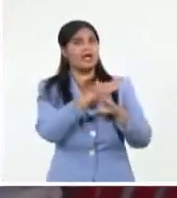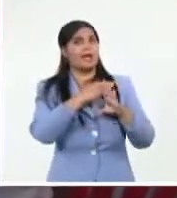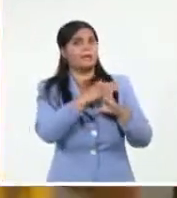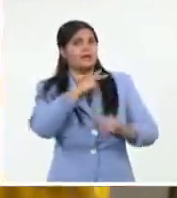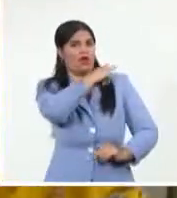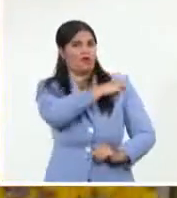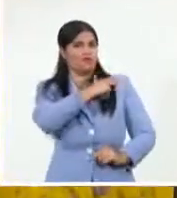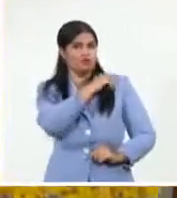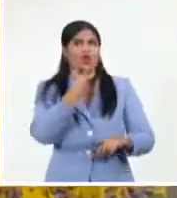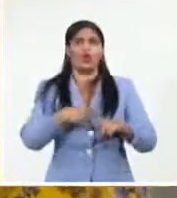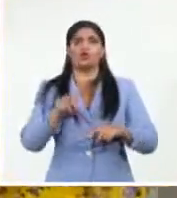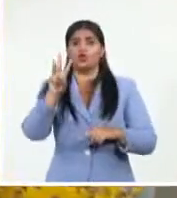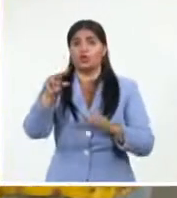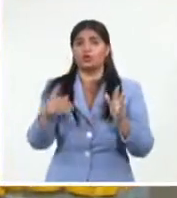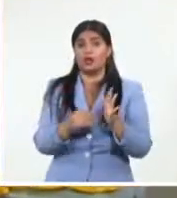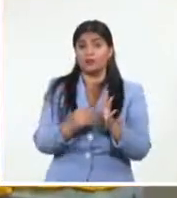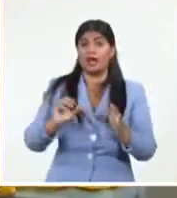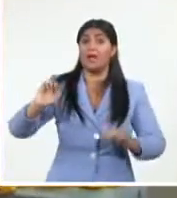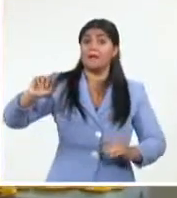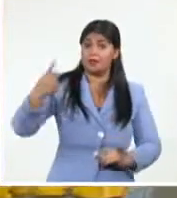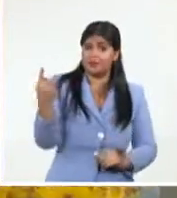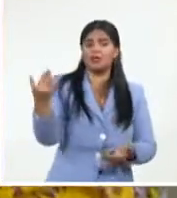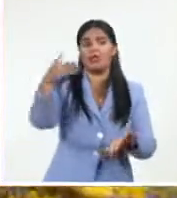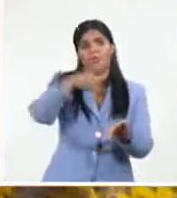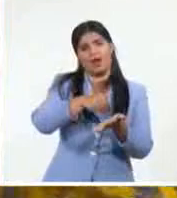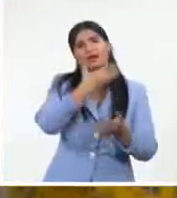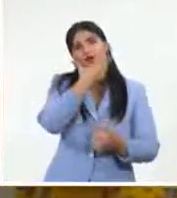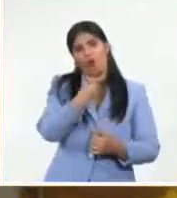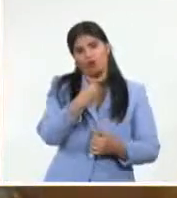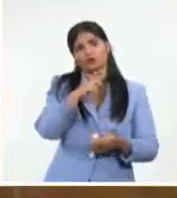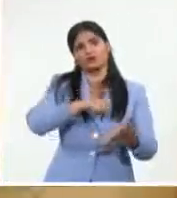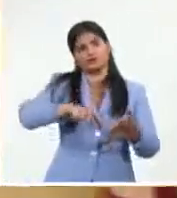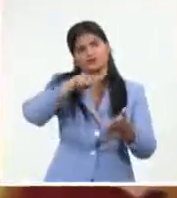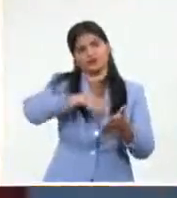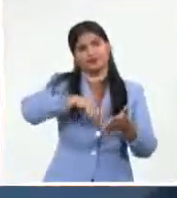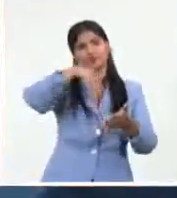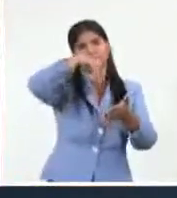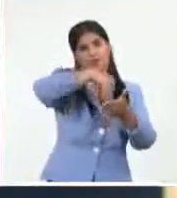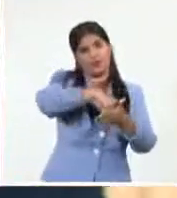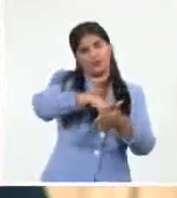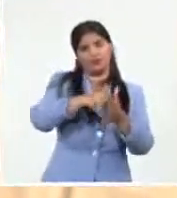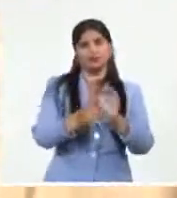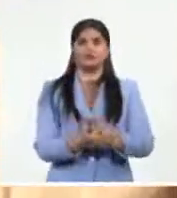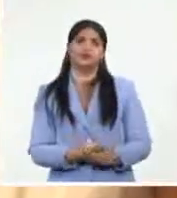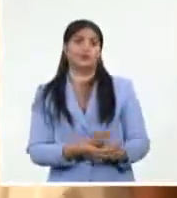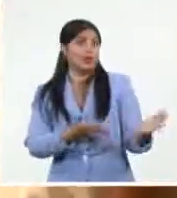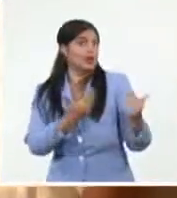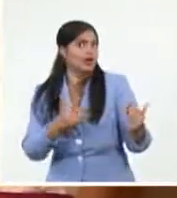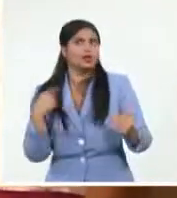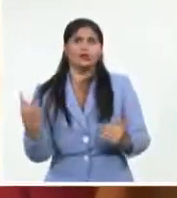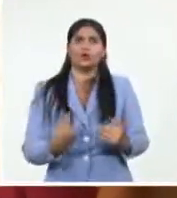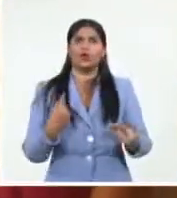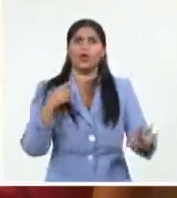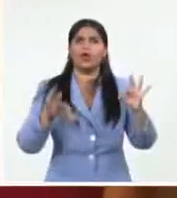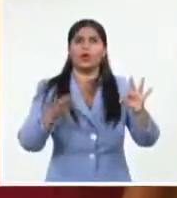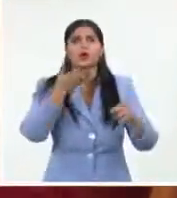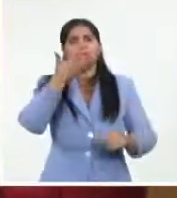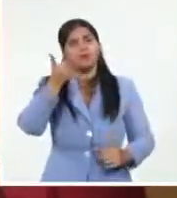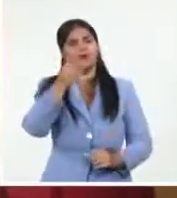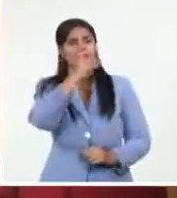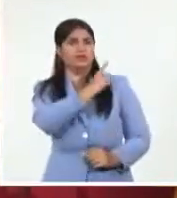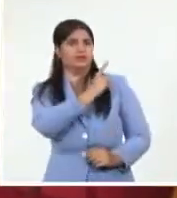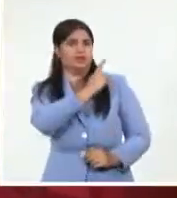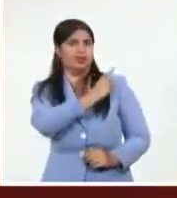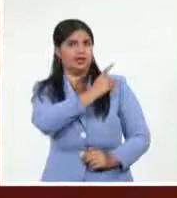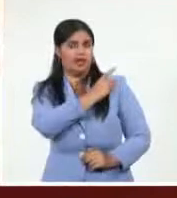3.000 ejercerán el derecho al voto por primera vez. Este ejercicio democrático nos convoca a todos a elegir a los mejores representantes de cada